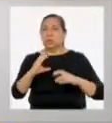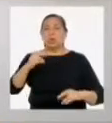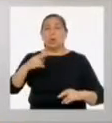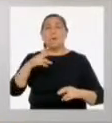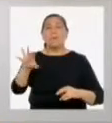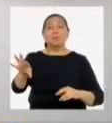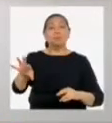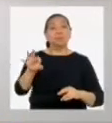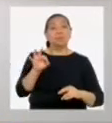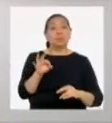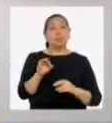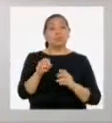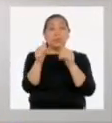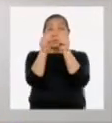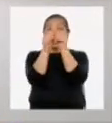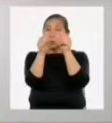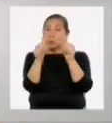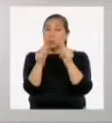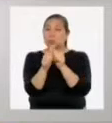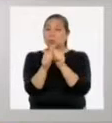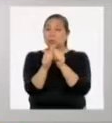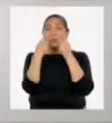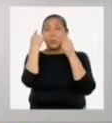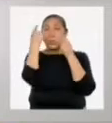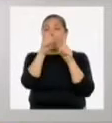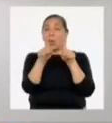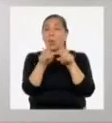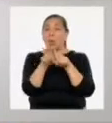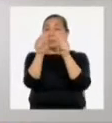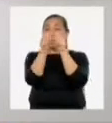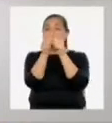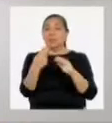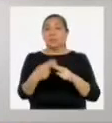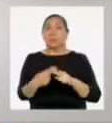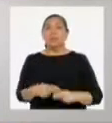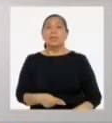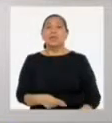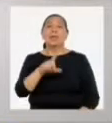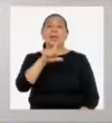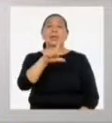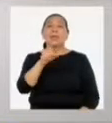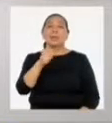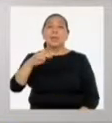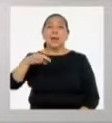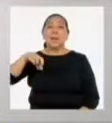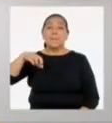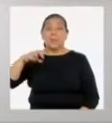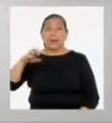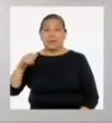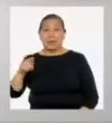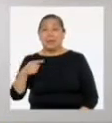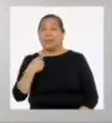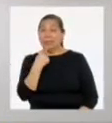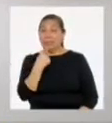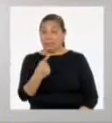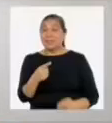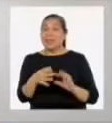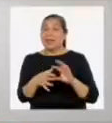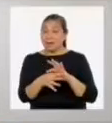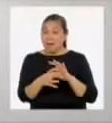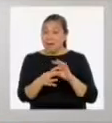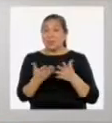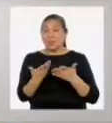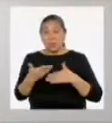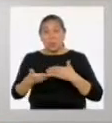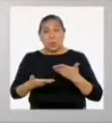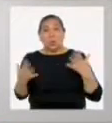a erigir un ídolo que era su retrato, llamado Yampayet. Al morir, dice la leyenda,